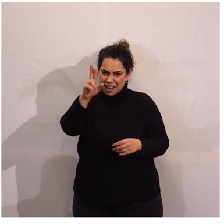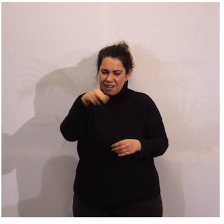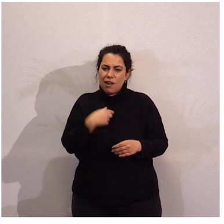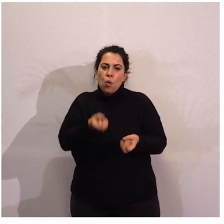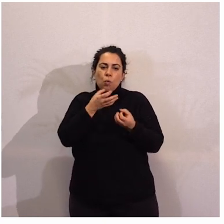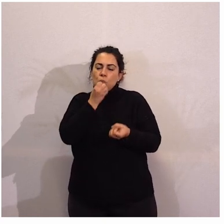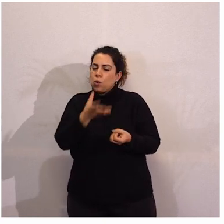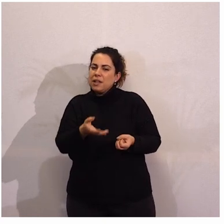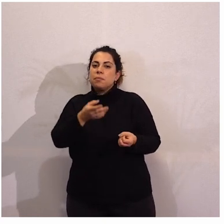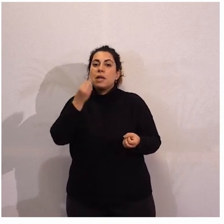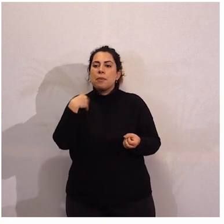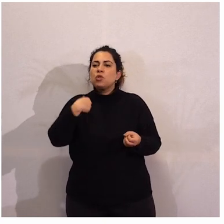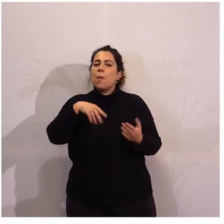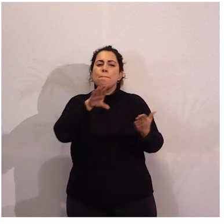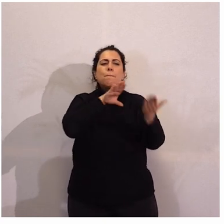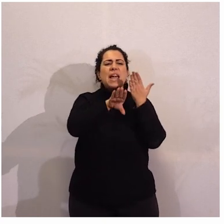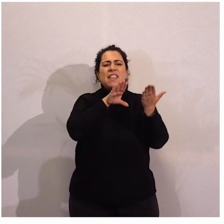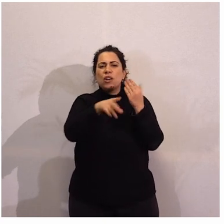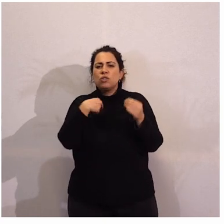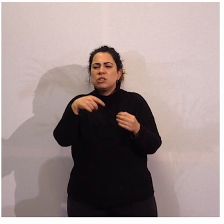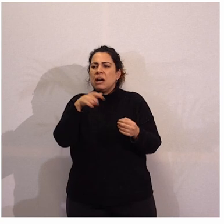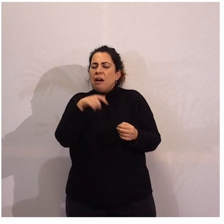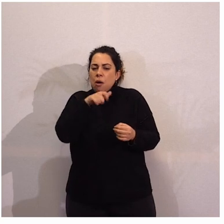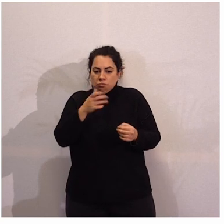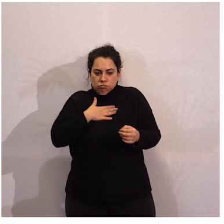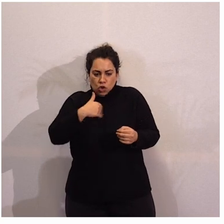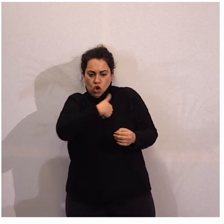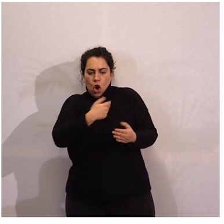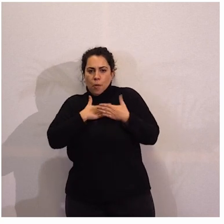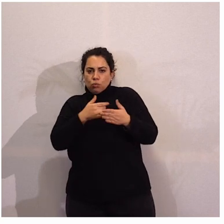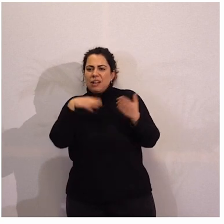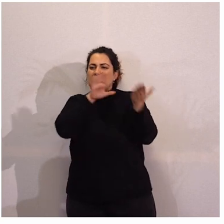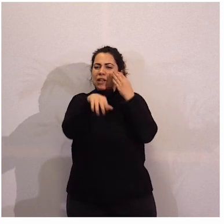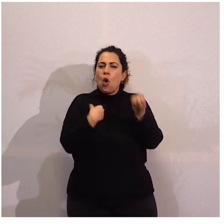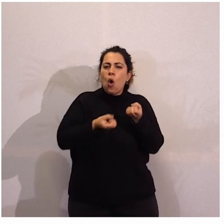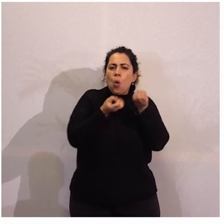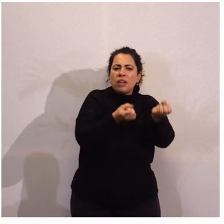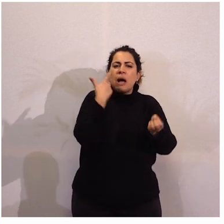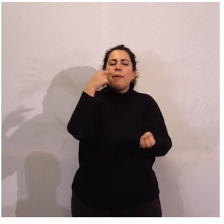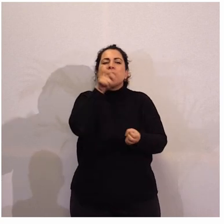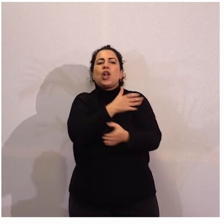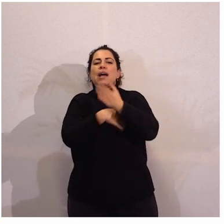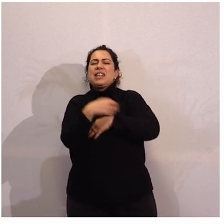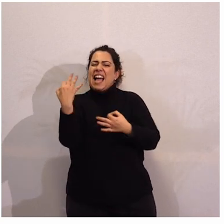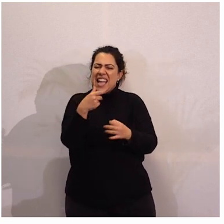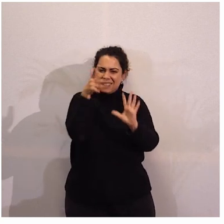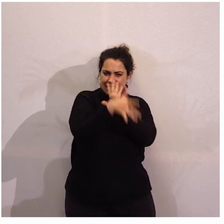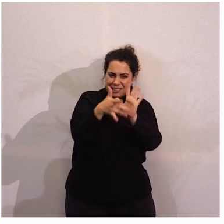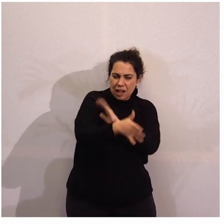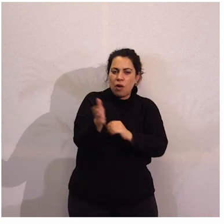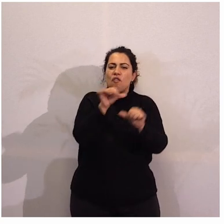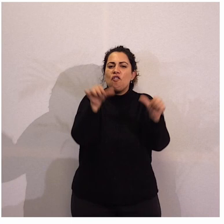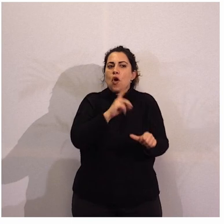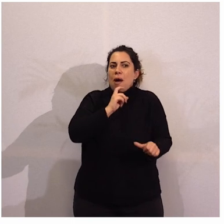cómo contamos a nuestros vecinos, las personas voluntarias, cómo contamos a nuestros vecinos qué es una persona con discapacidad, qué es una